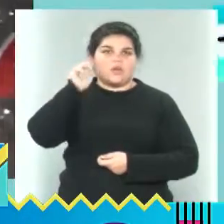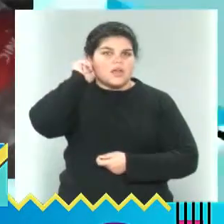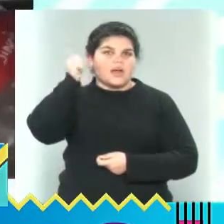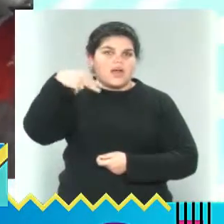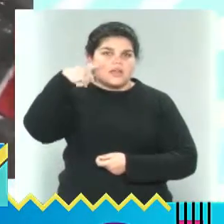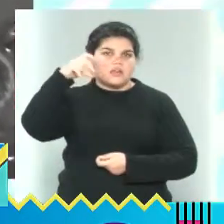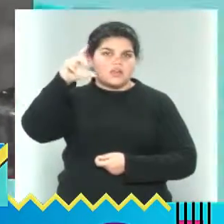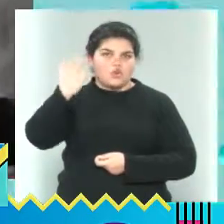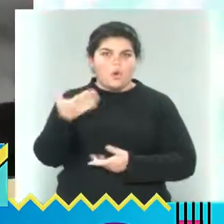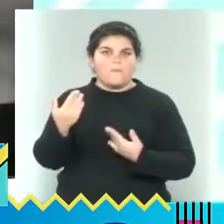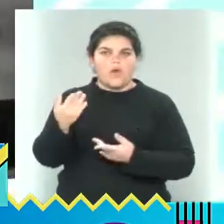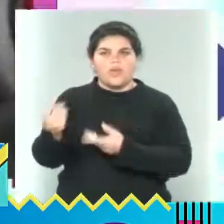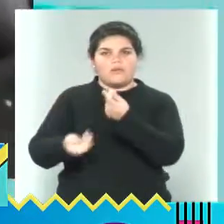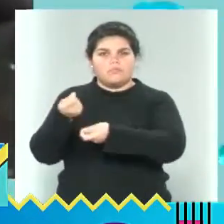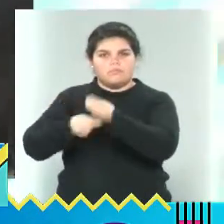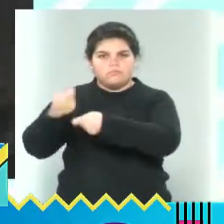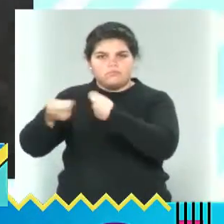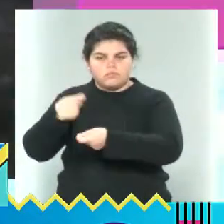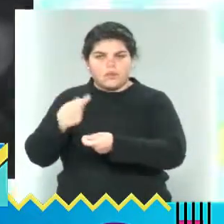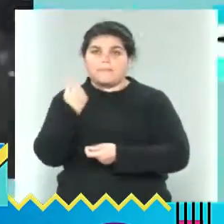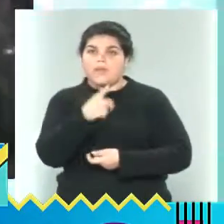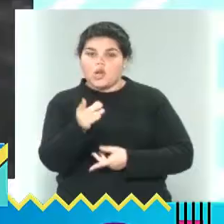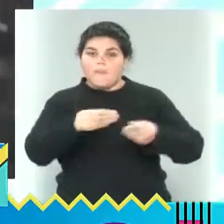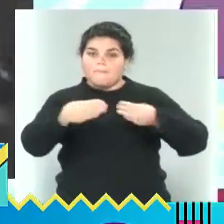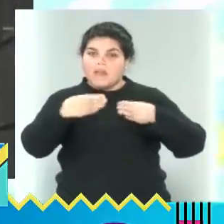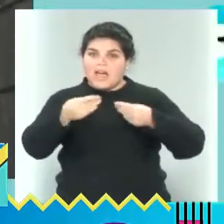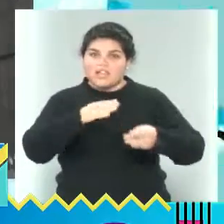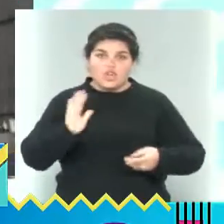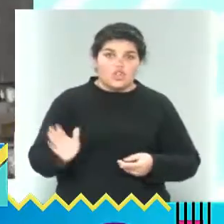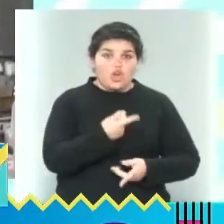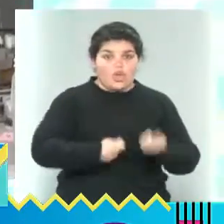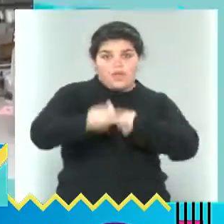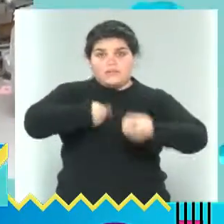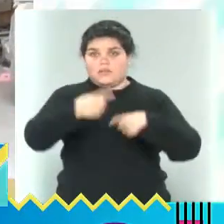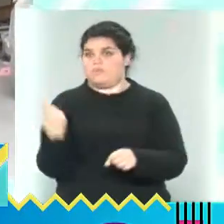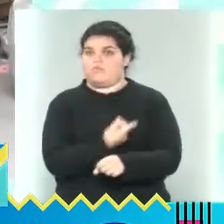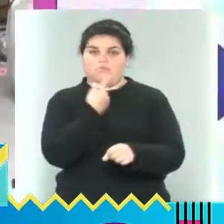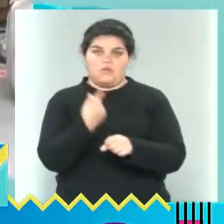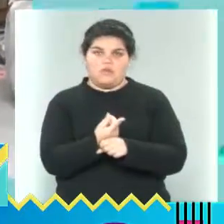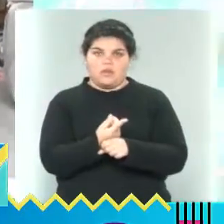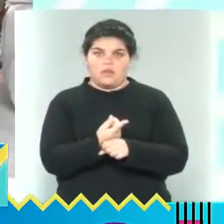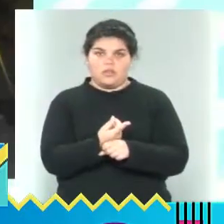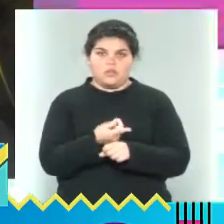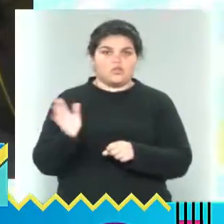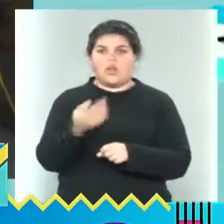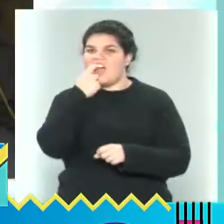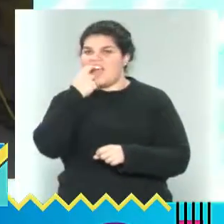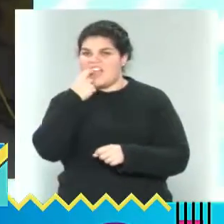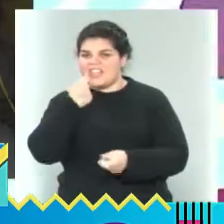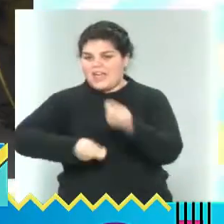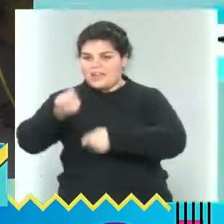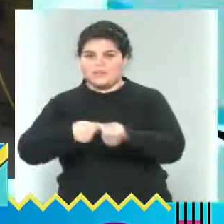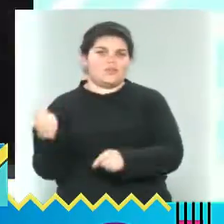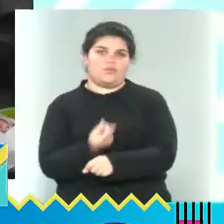cosas. Pero no todo el plástico es reciclable, no todos los metales son reciclables. Entonces,